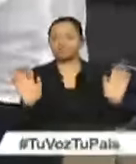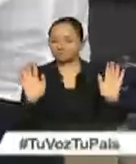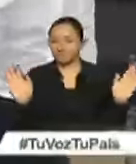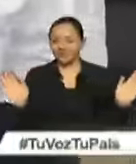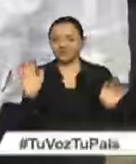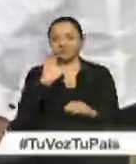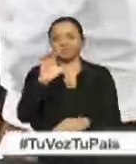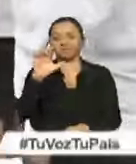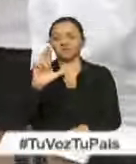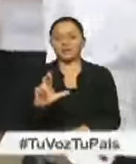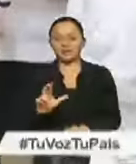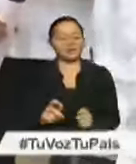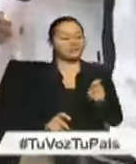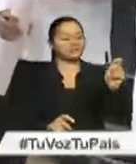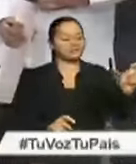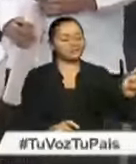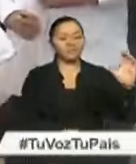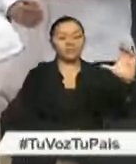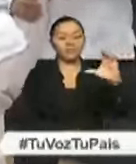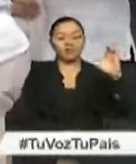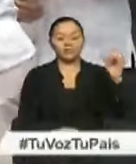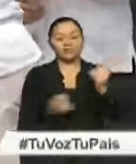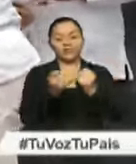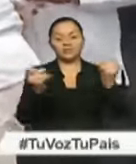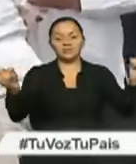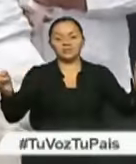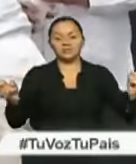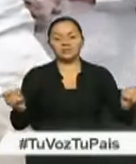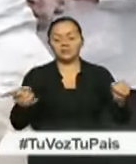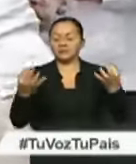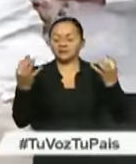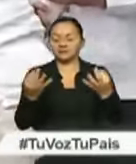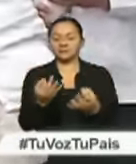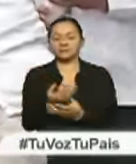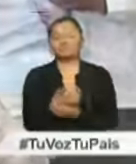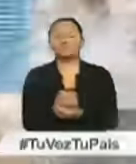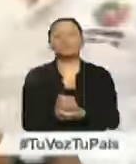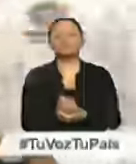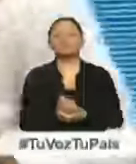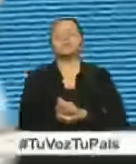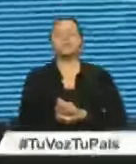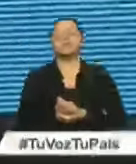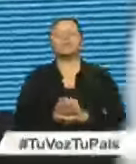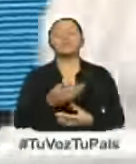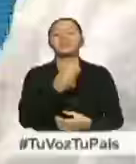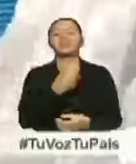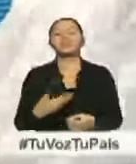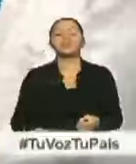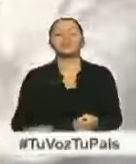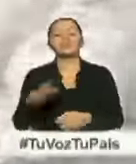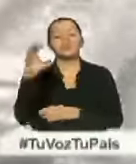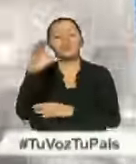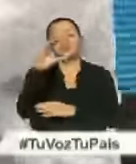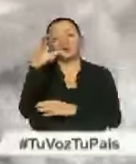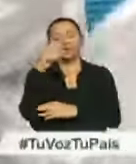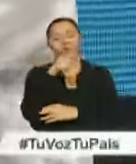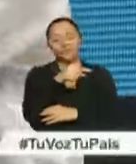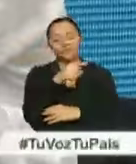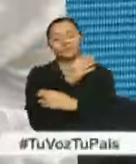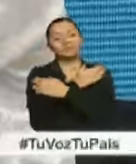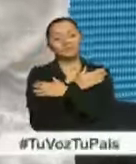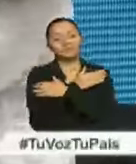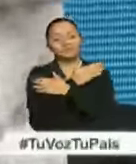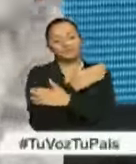y definen los límites marítimos entre Ecuador, Costa Rica y Colombia. El mandatario colombiano, Juan Manuel Santos,